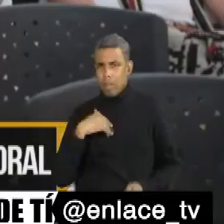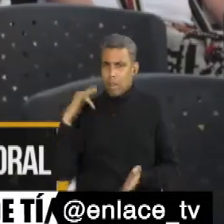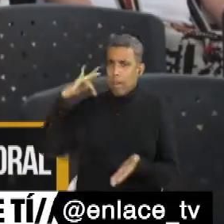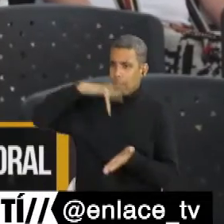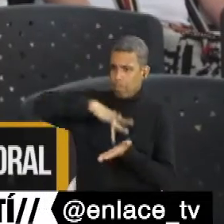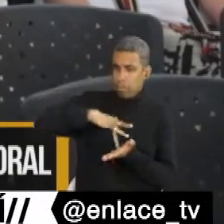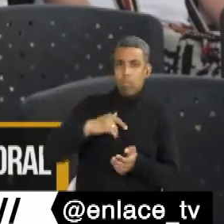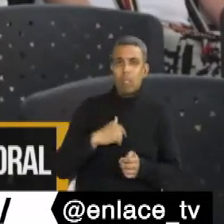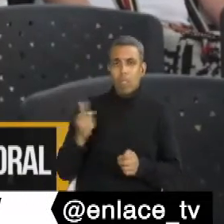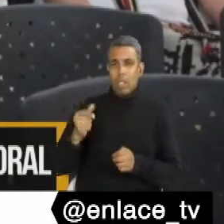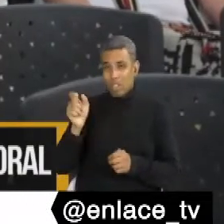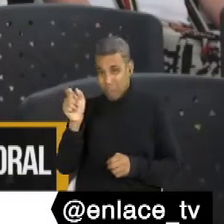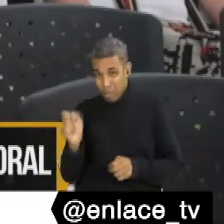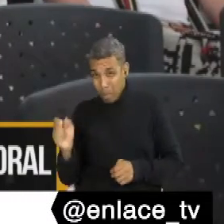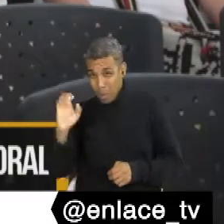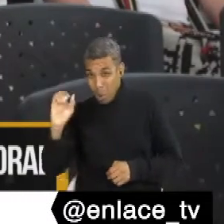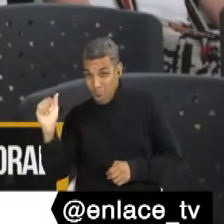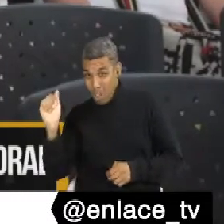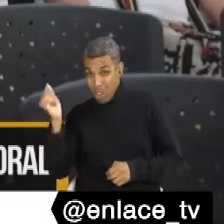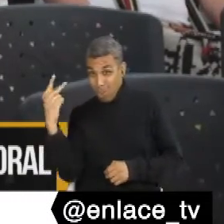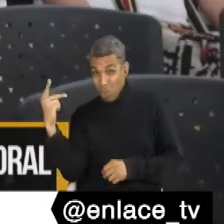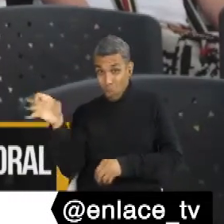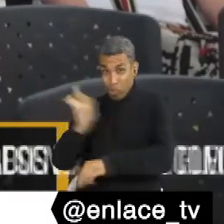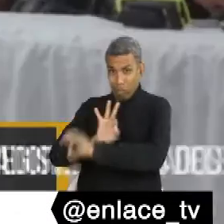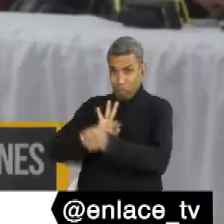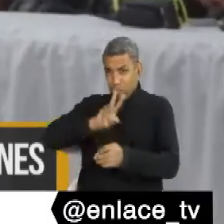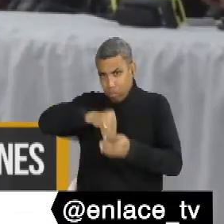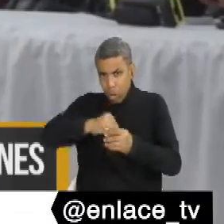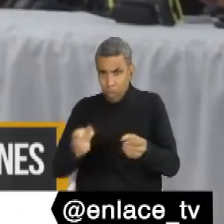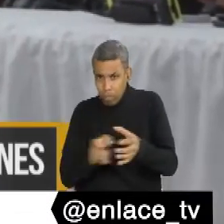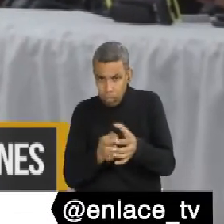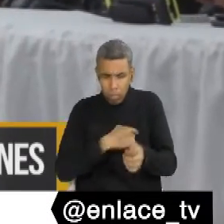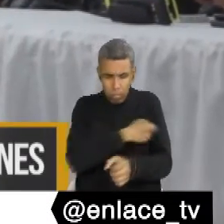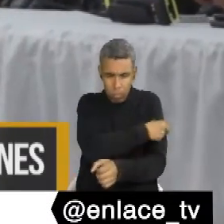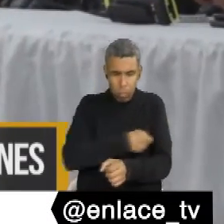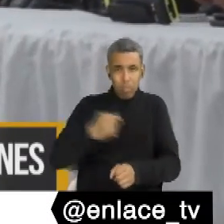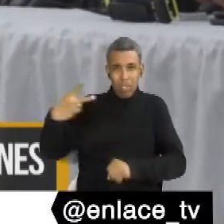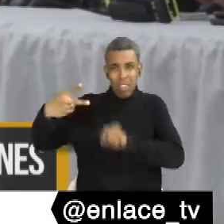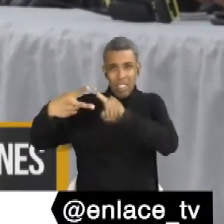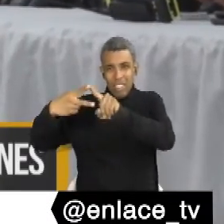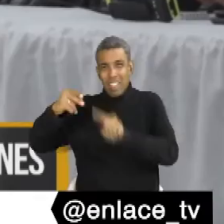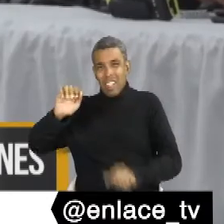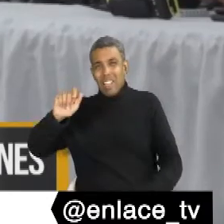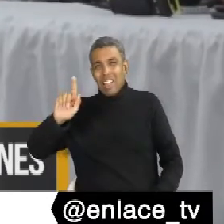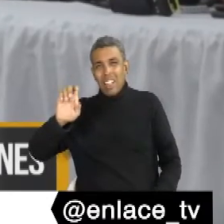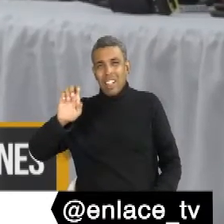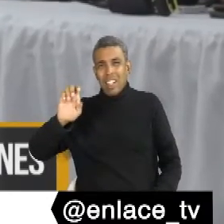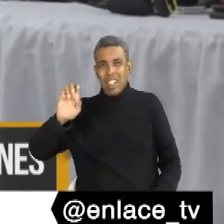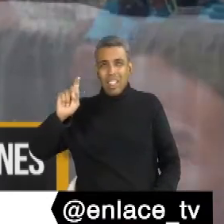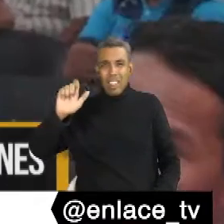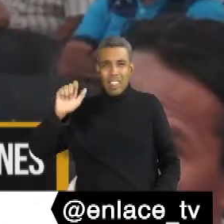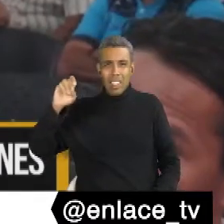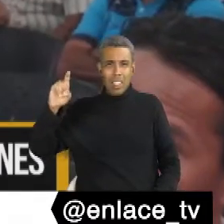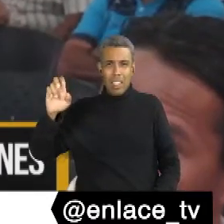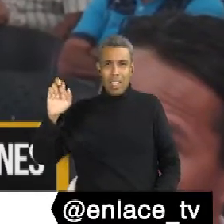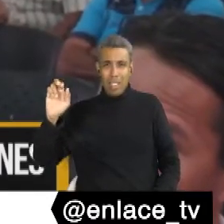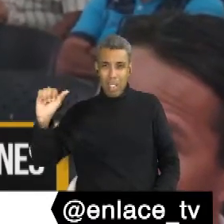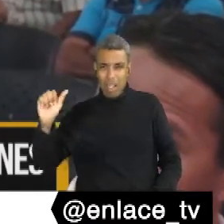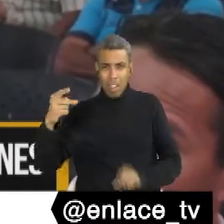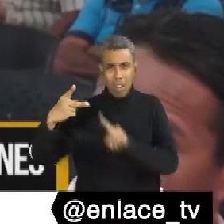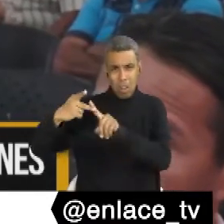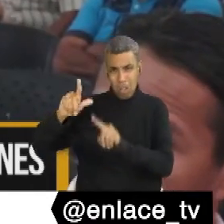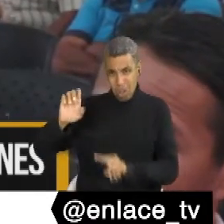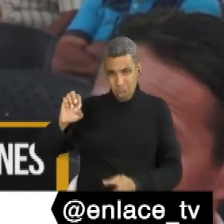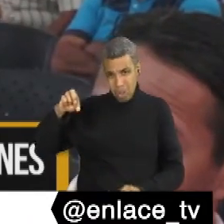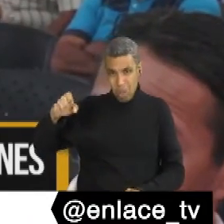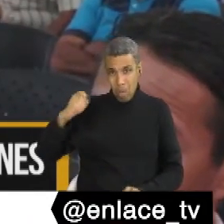el proceso de mecanismo de participación ciudadana. Alejandra Lerma y Héctor López fueron puestos en contexto sobre el proceso por parte de